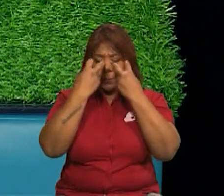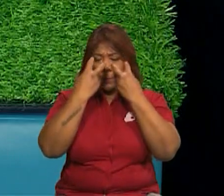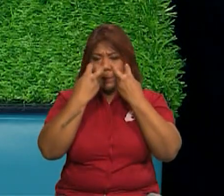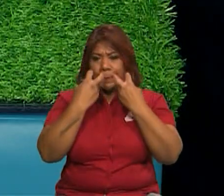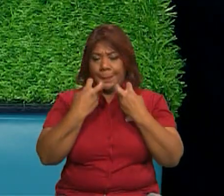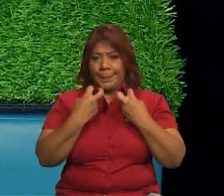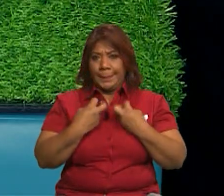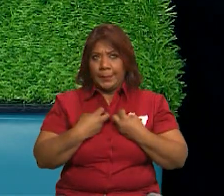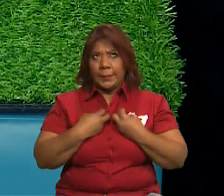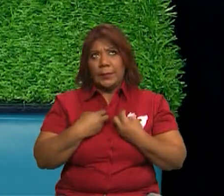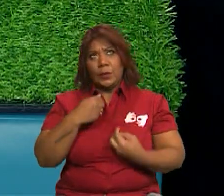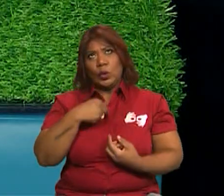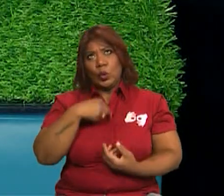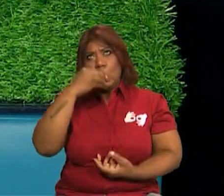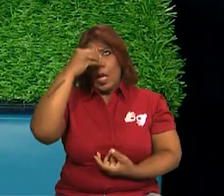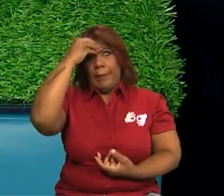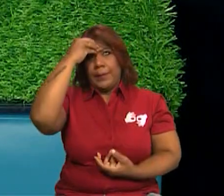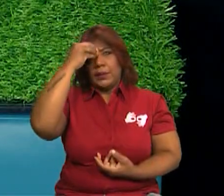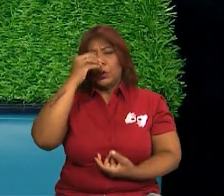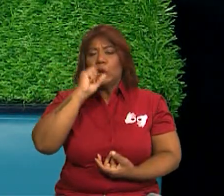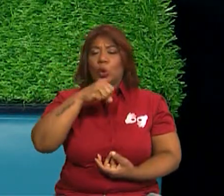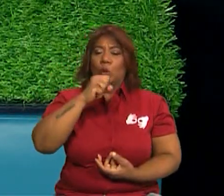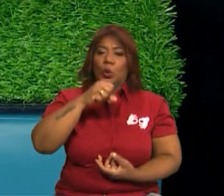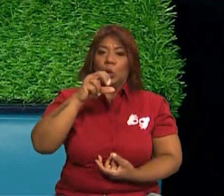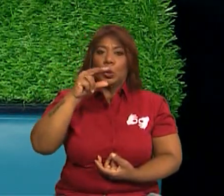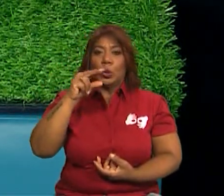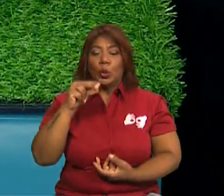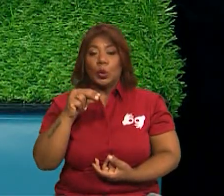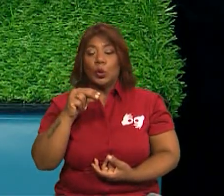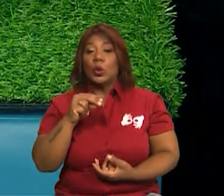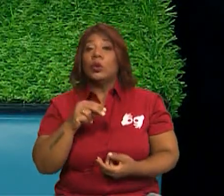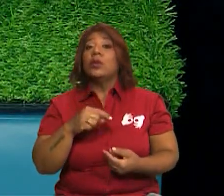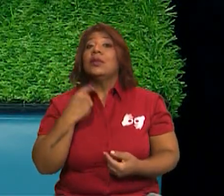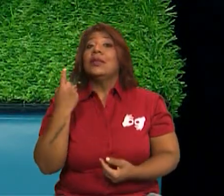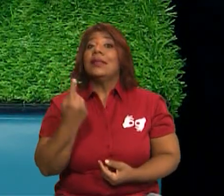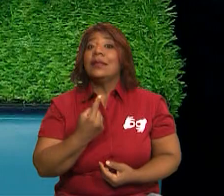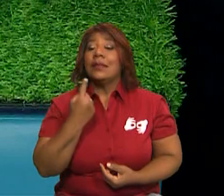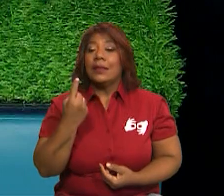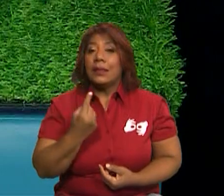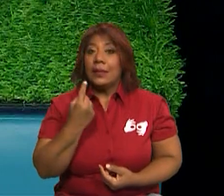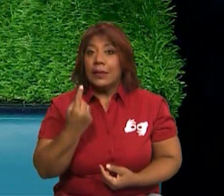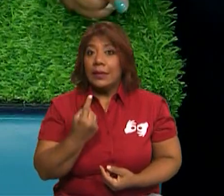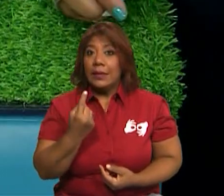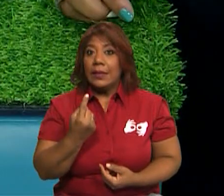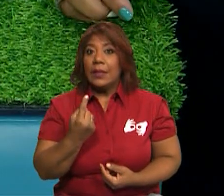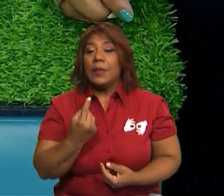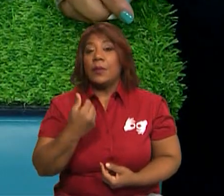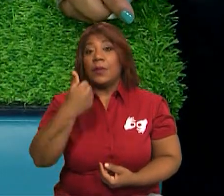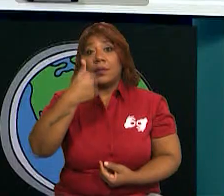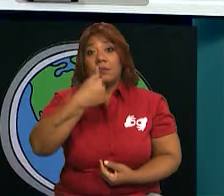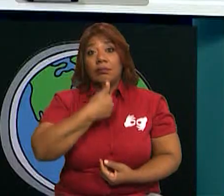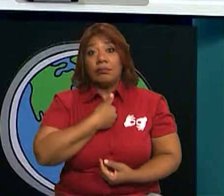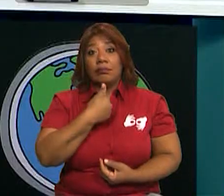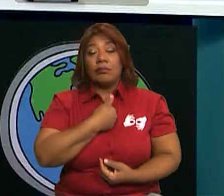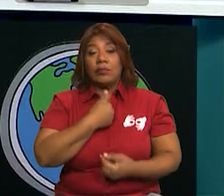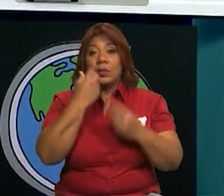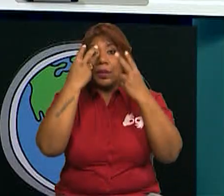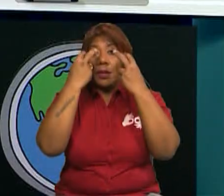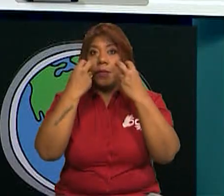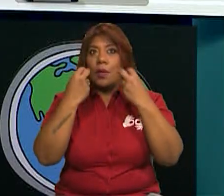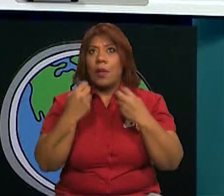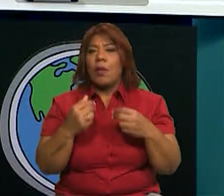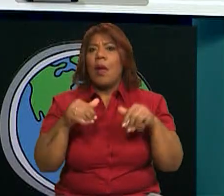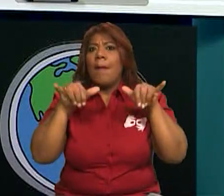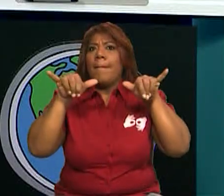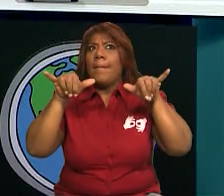tipo de evaluación que toda persona realiza de forma permanente a lo largo de su vida. ¿Por qué decimos que permanente